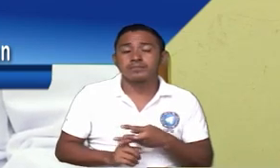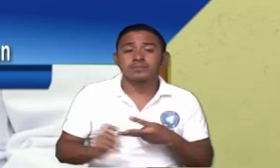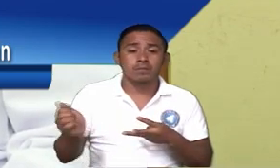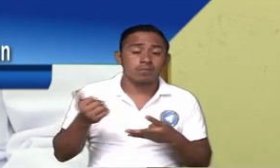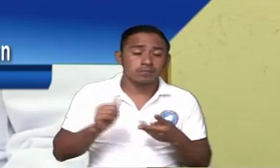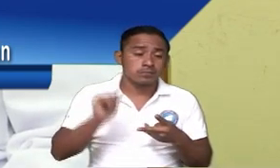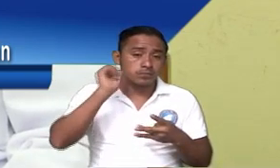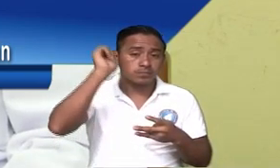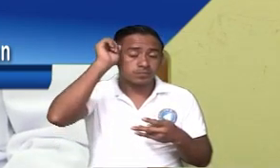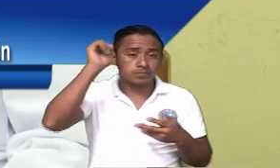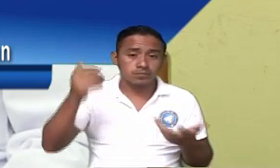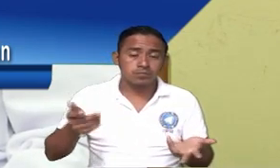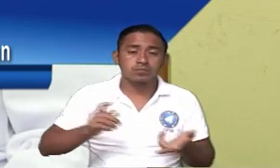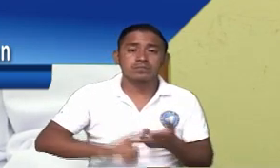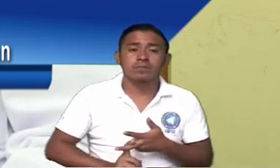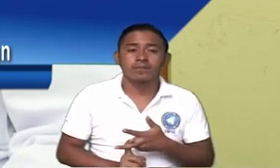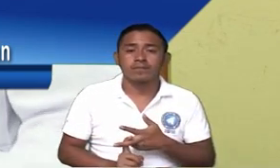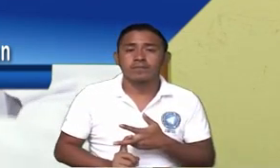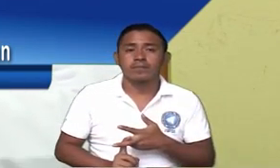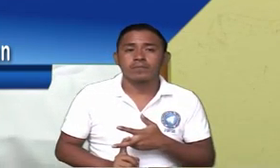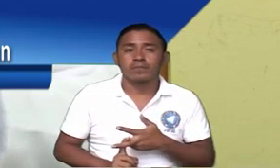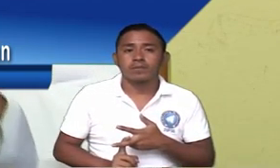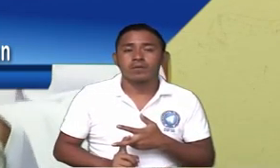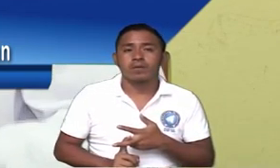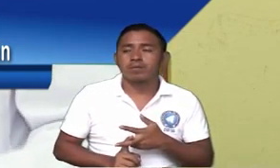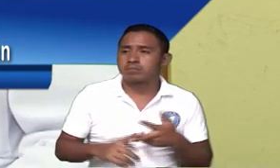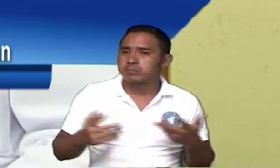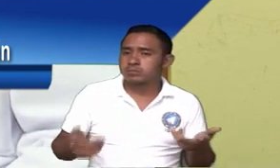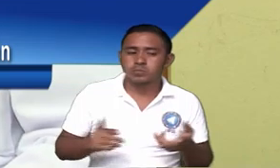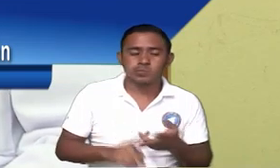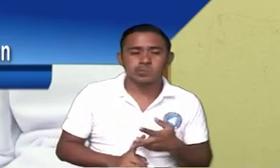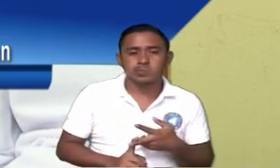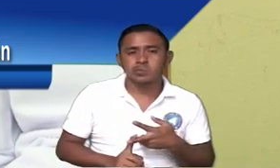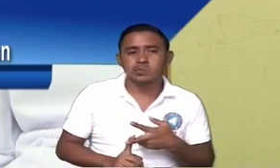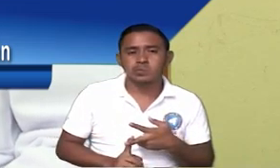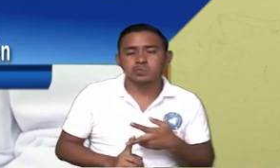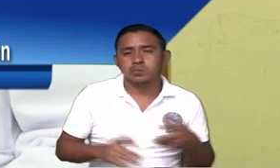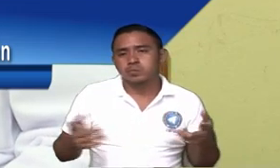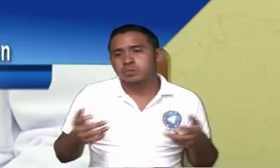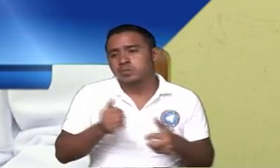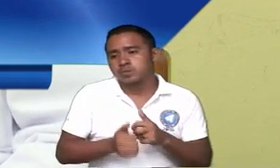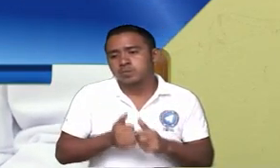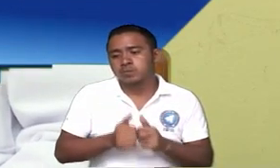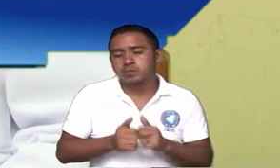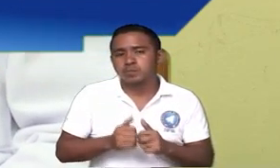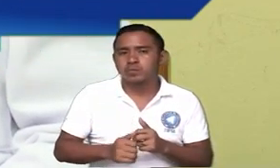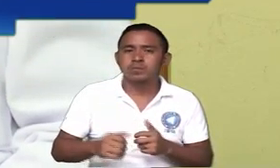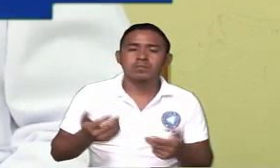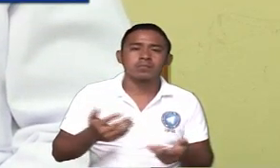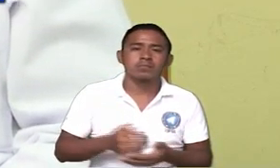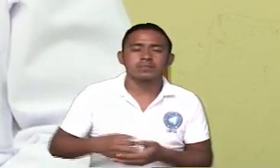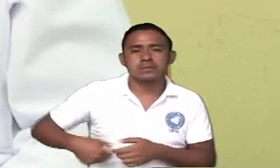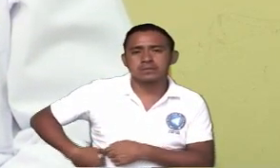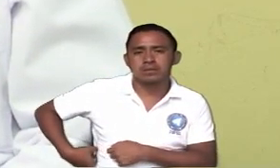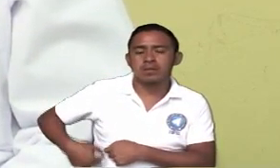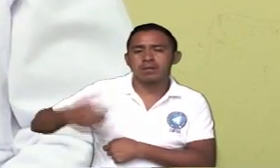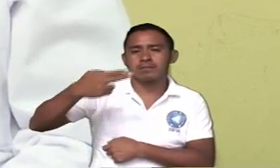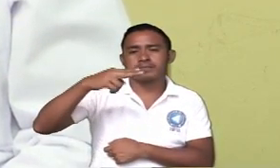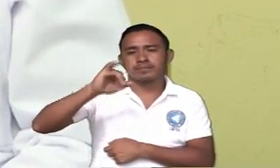adultos, el tratamiento, por ejemplo, si es un paciente con esteatosis hepática o hígado